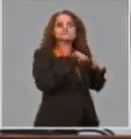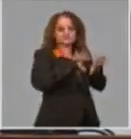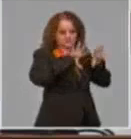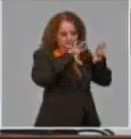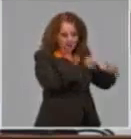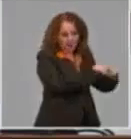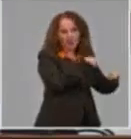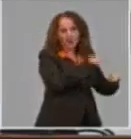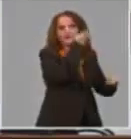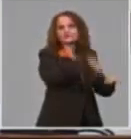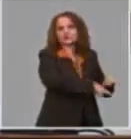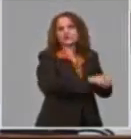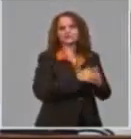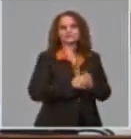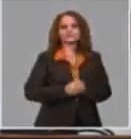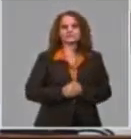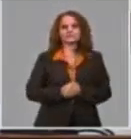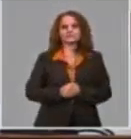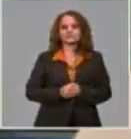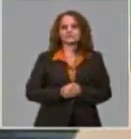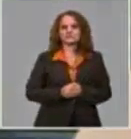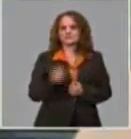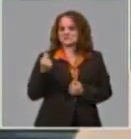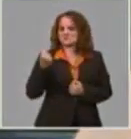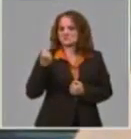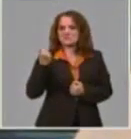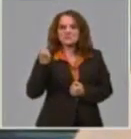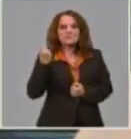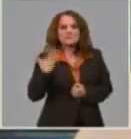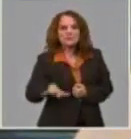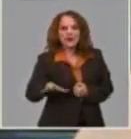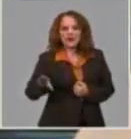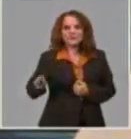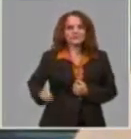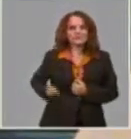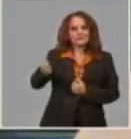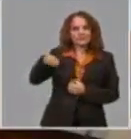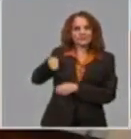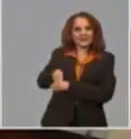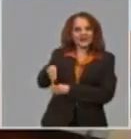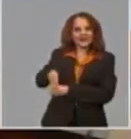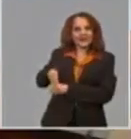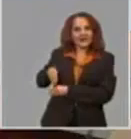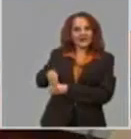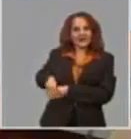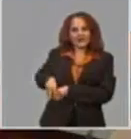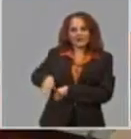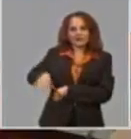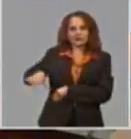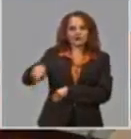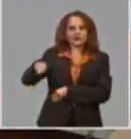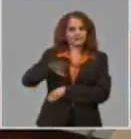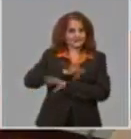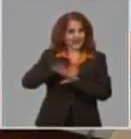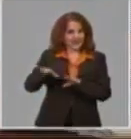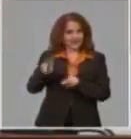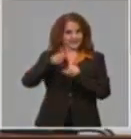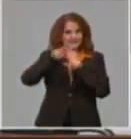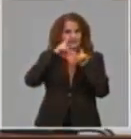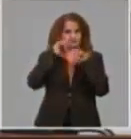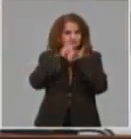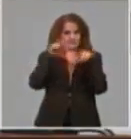las condiciones actuales, lucrando y beneficiándose. Y hay un caso que se puso en la televisión y nosotros no estamos generando ningún